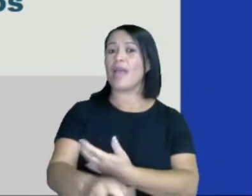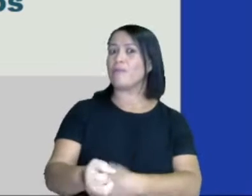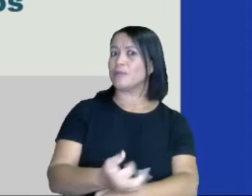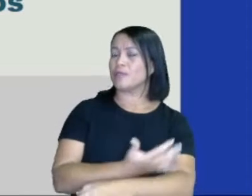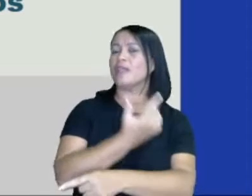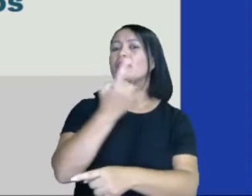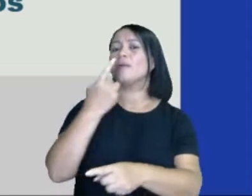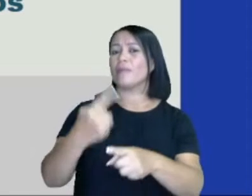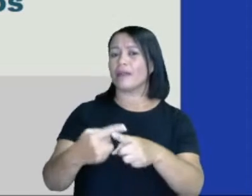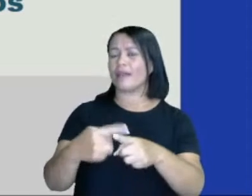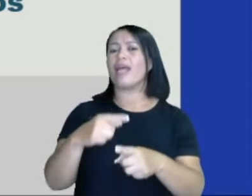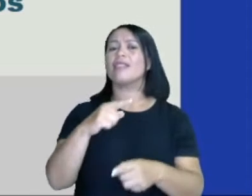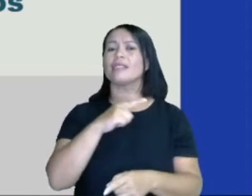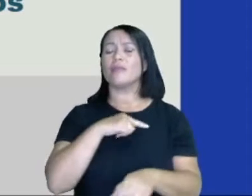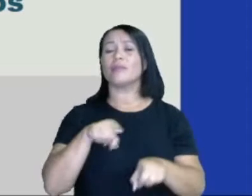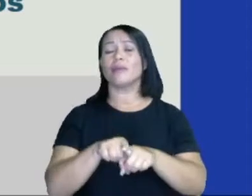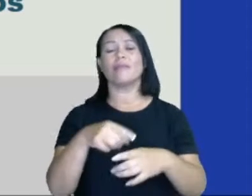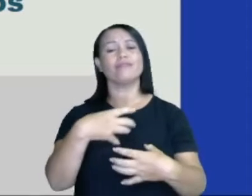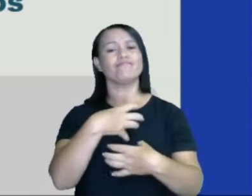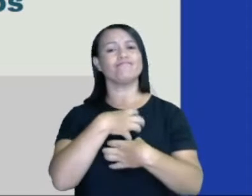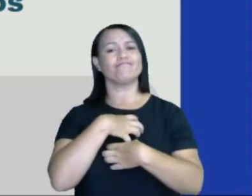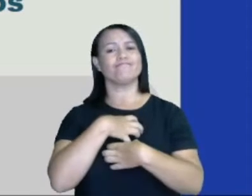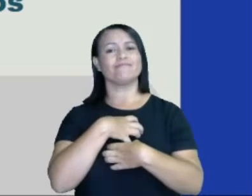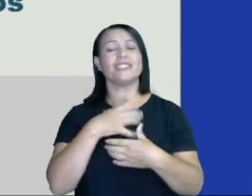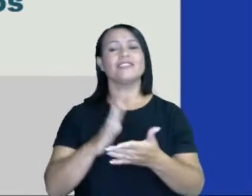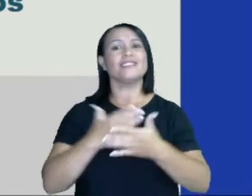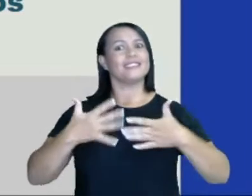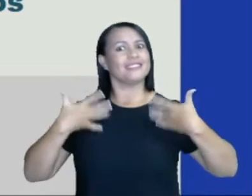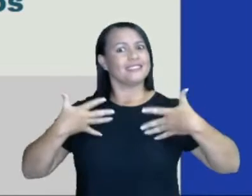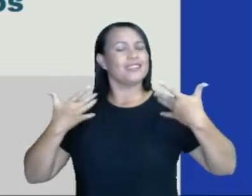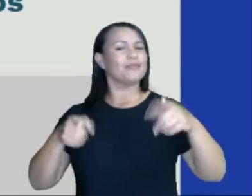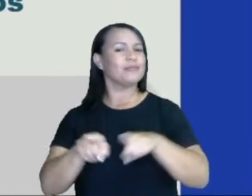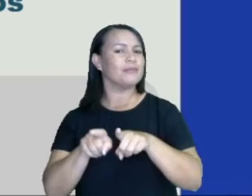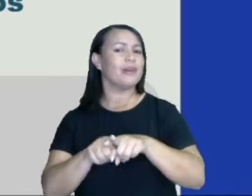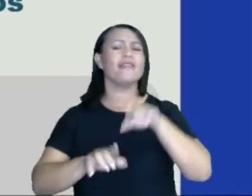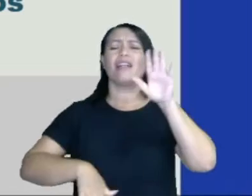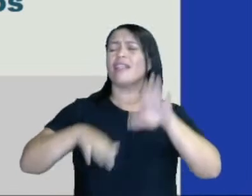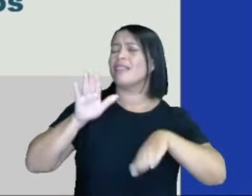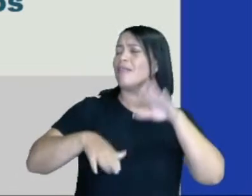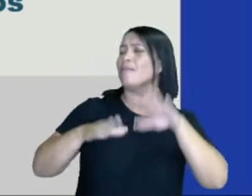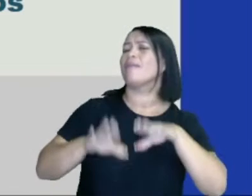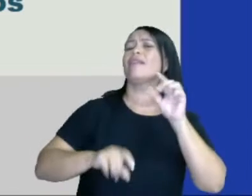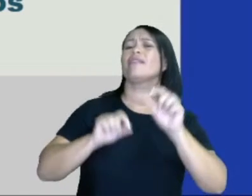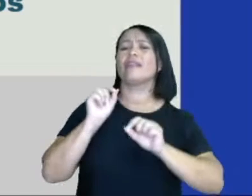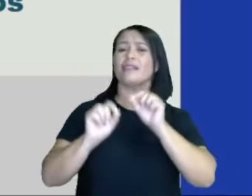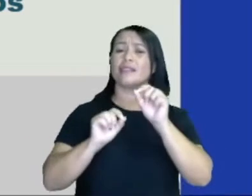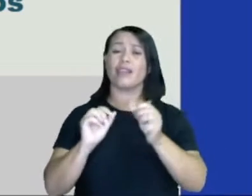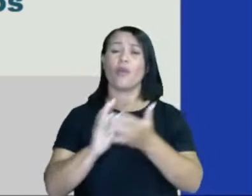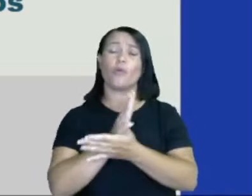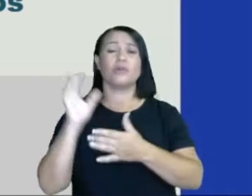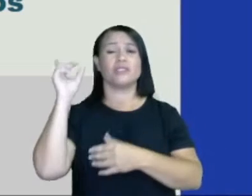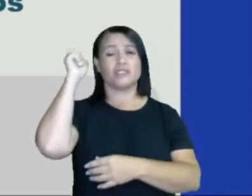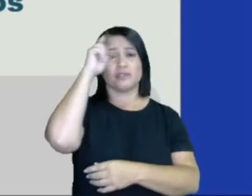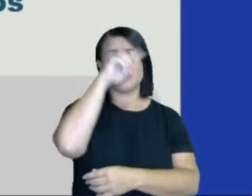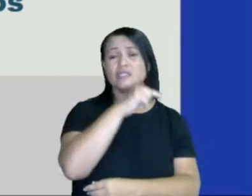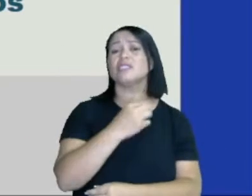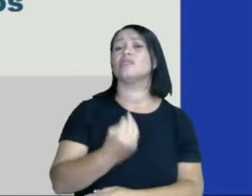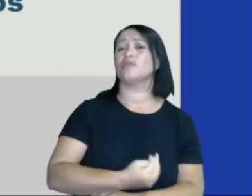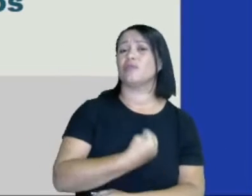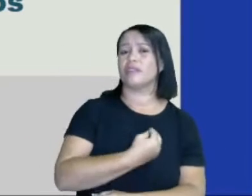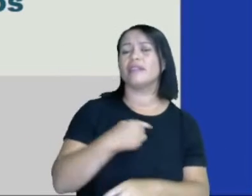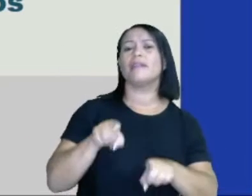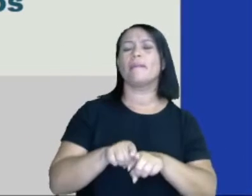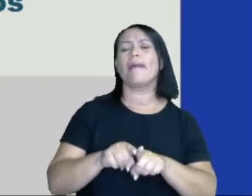¿Y por qué tenemos estado de ánimo? En ocasiones, las situaciones difíciles y las oportunidades que